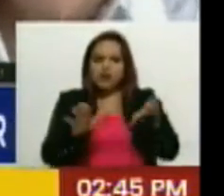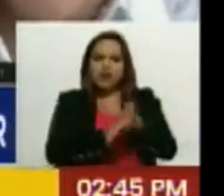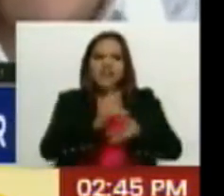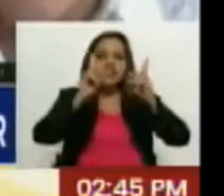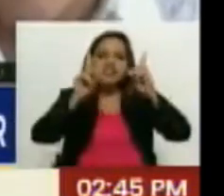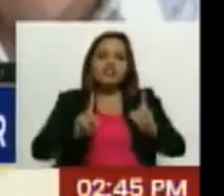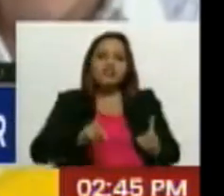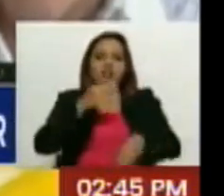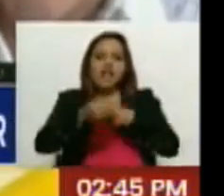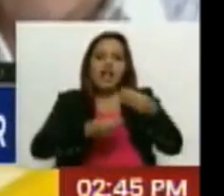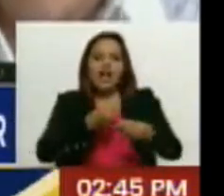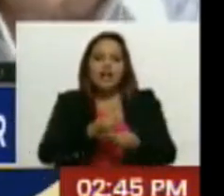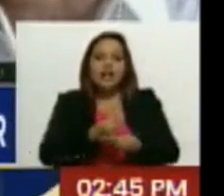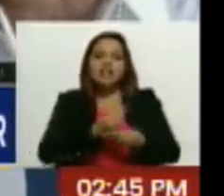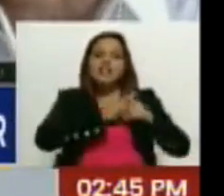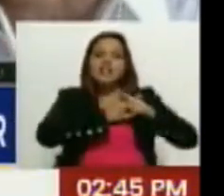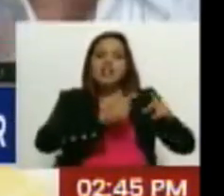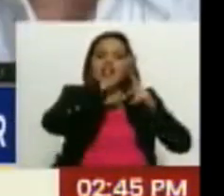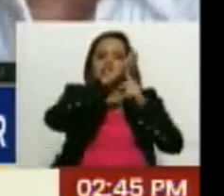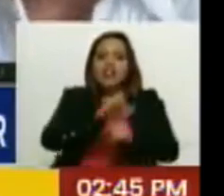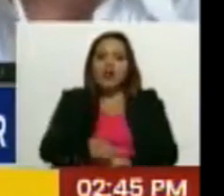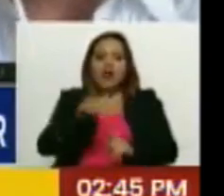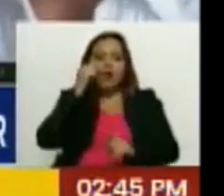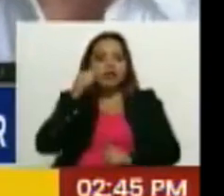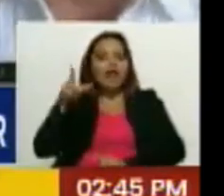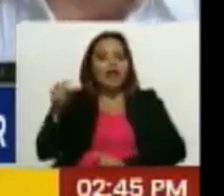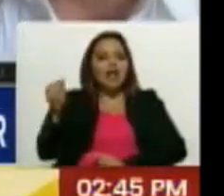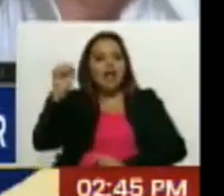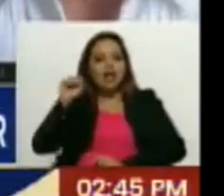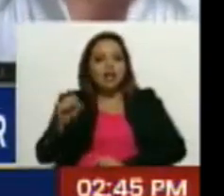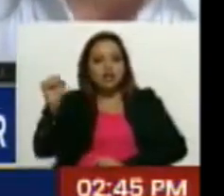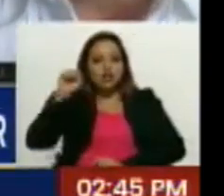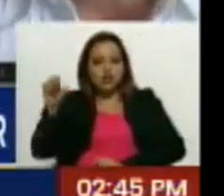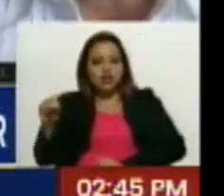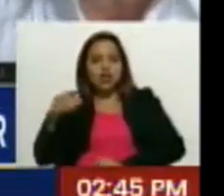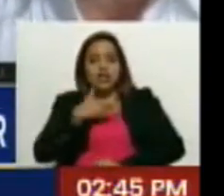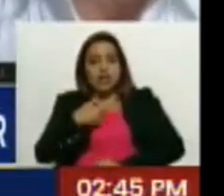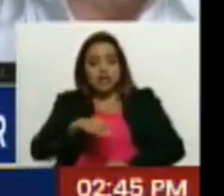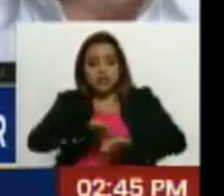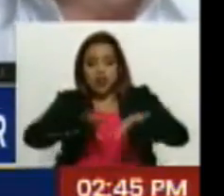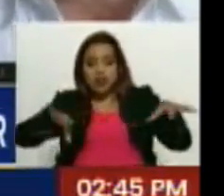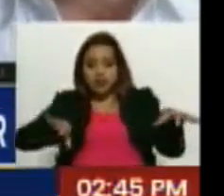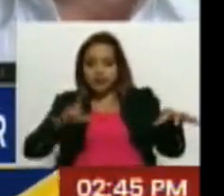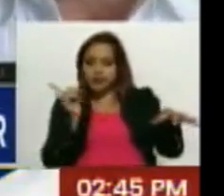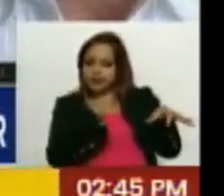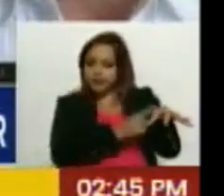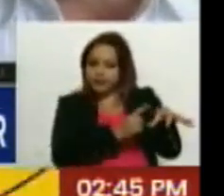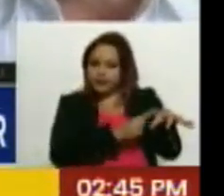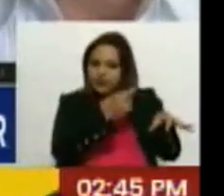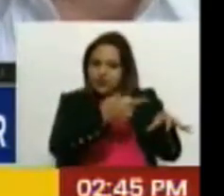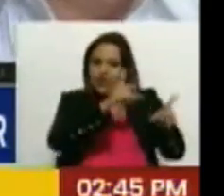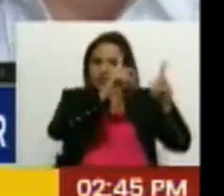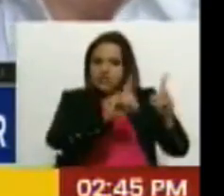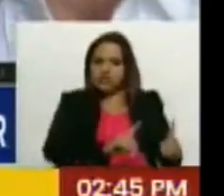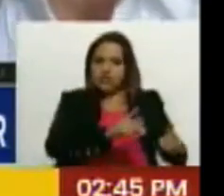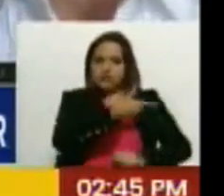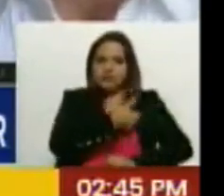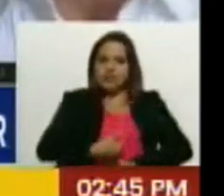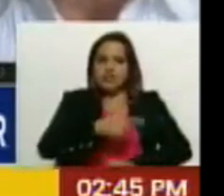decisiones autoritarias que pueda tomar Lazo. Quiero separar entonces las cosas. Primero, las decisiones del presidente